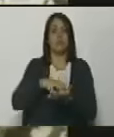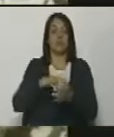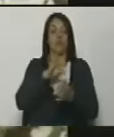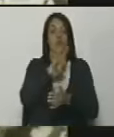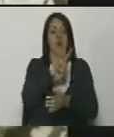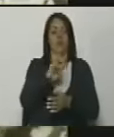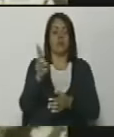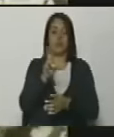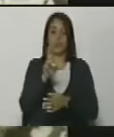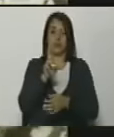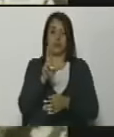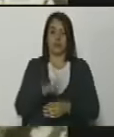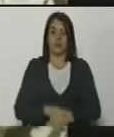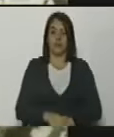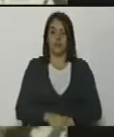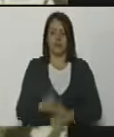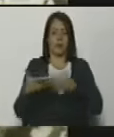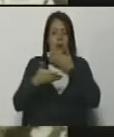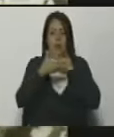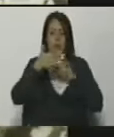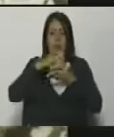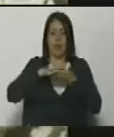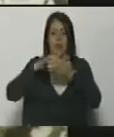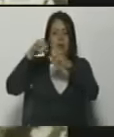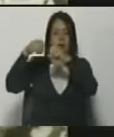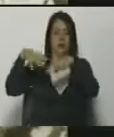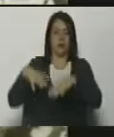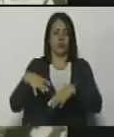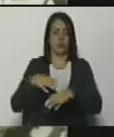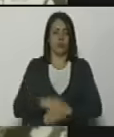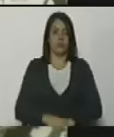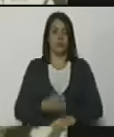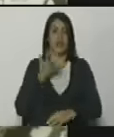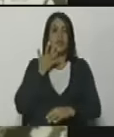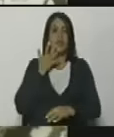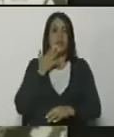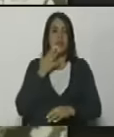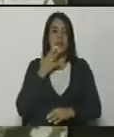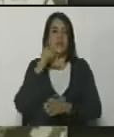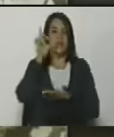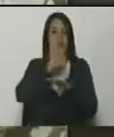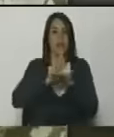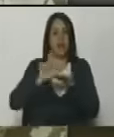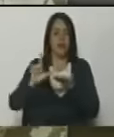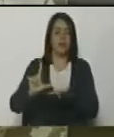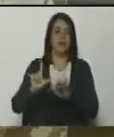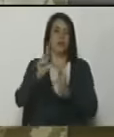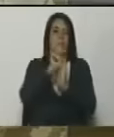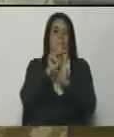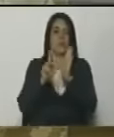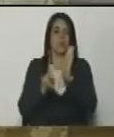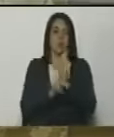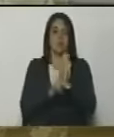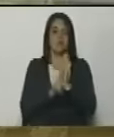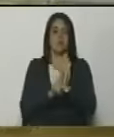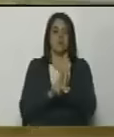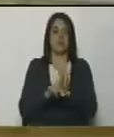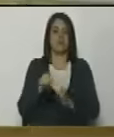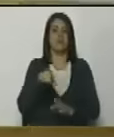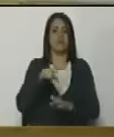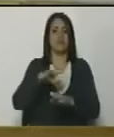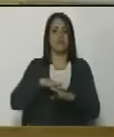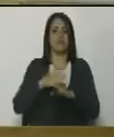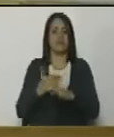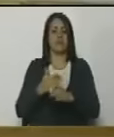Cuarta República una carta de renuncia que es ejemplo de lealtad a los principios de honestidad de